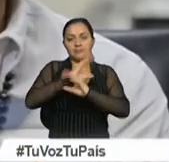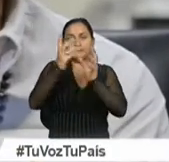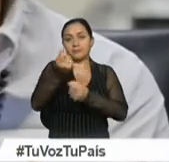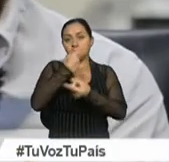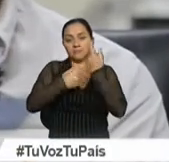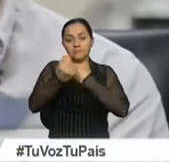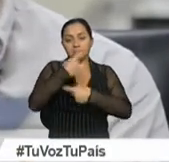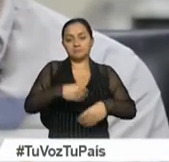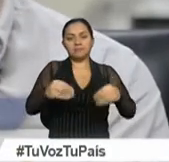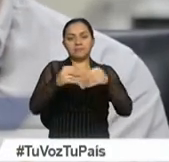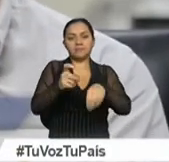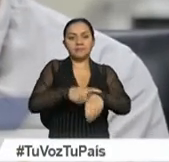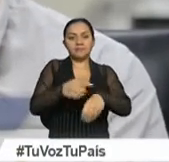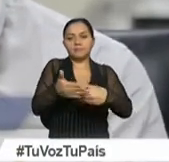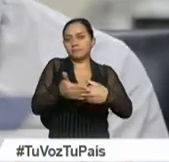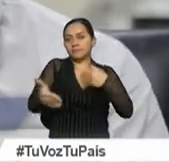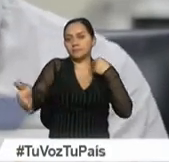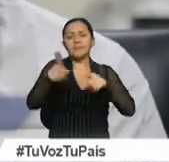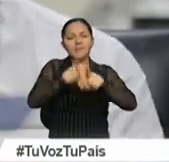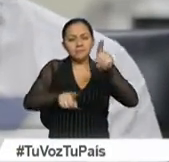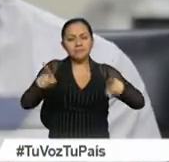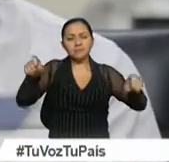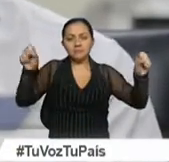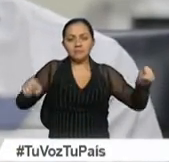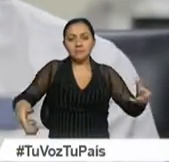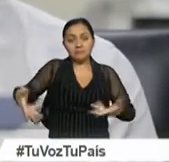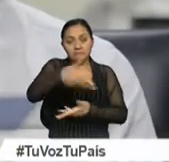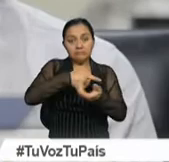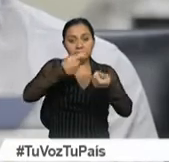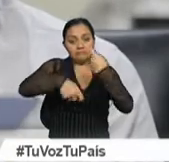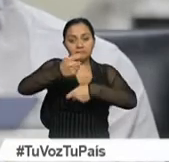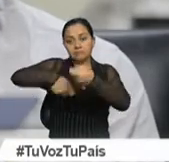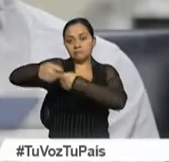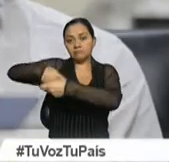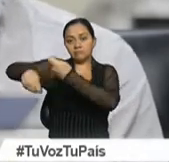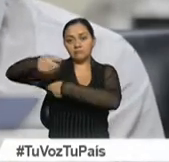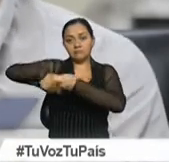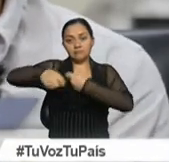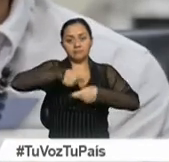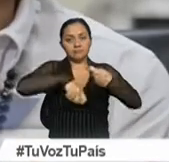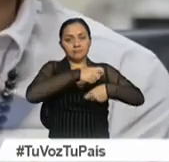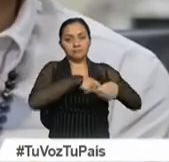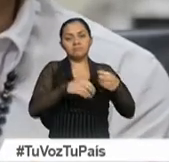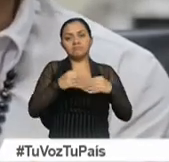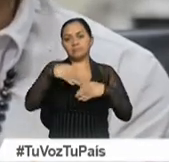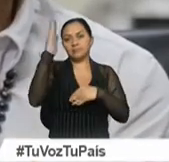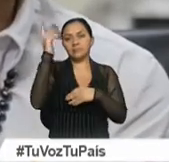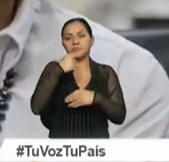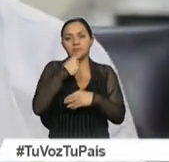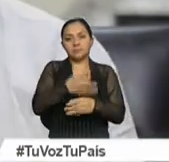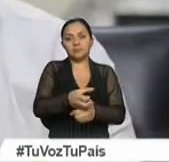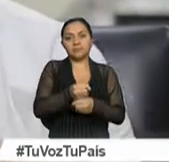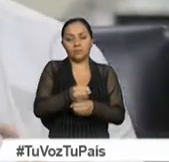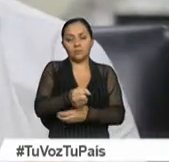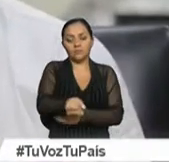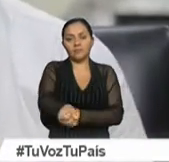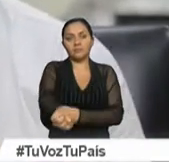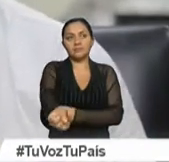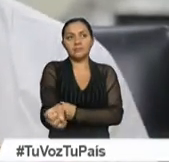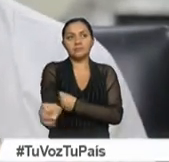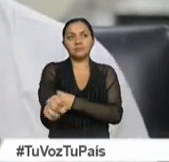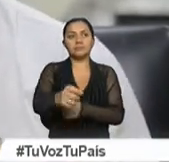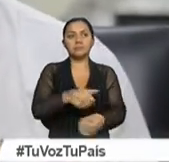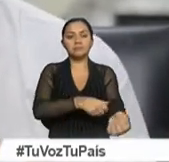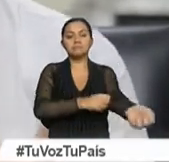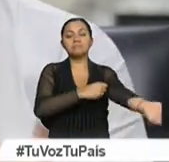que más tiempo se encuentran a veces circulando en el mercado los que tienen el mayor perfil de seguridad. Esto no significa que